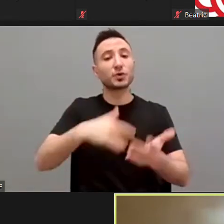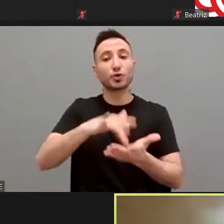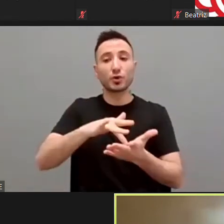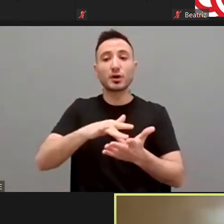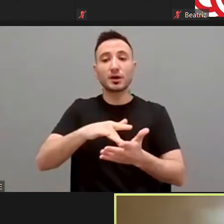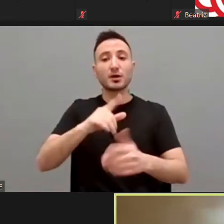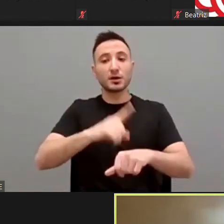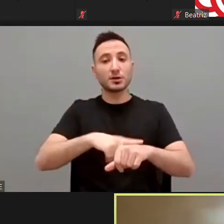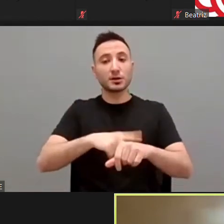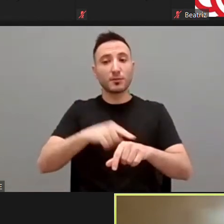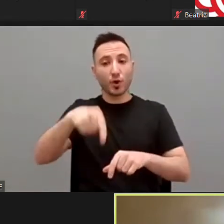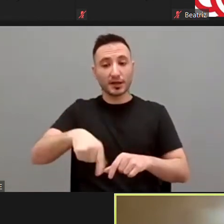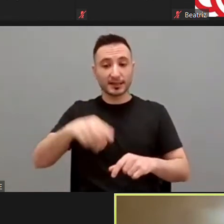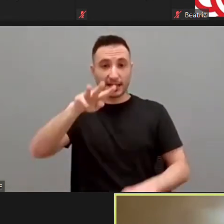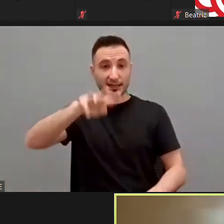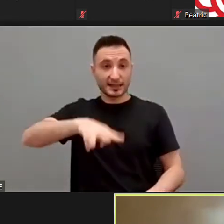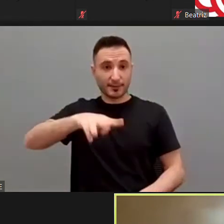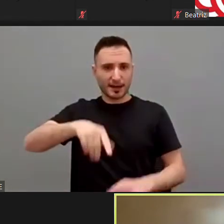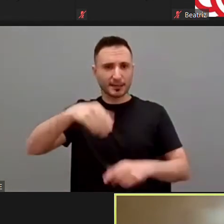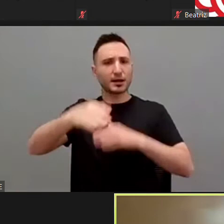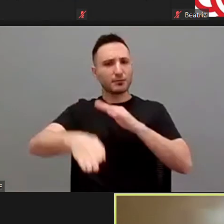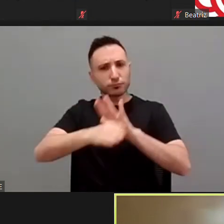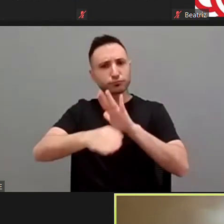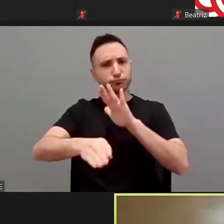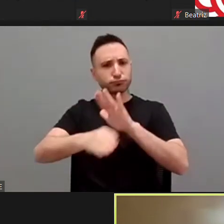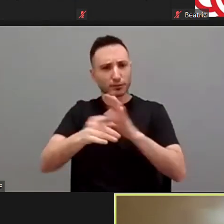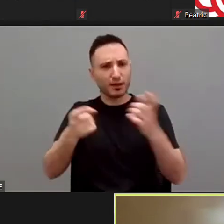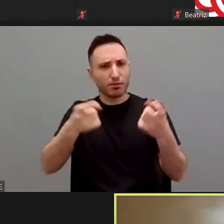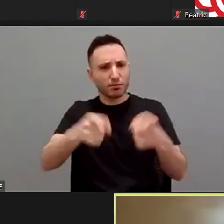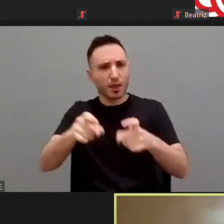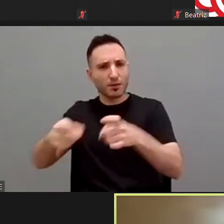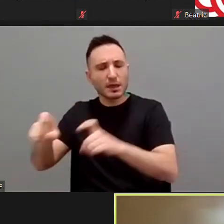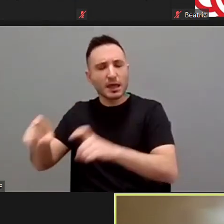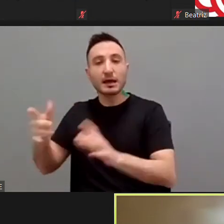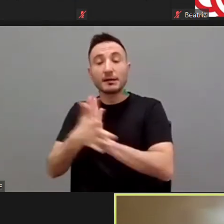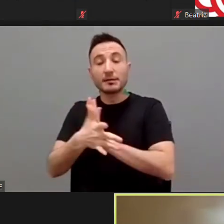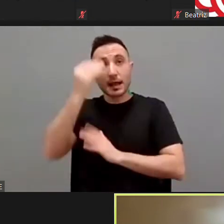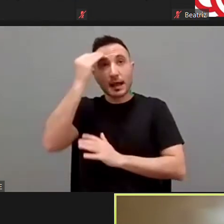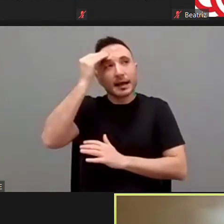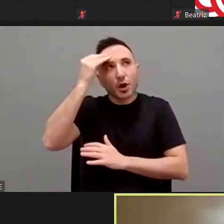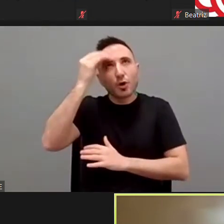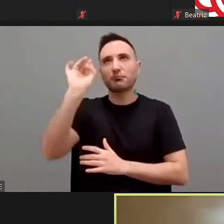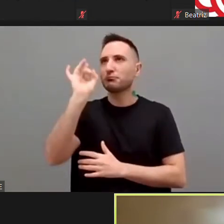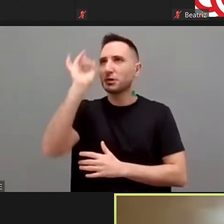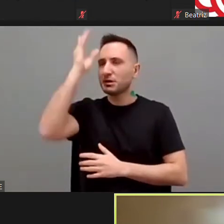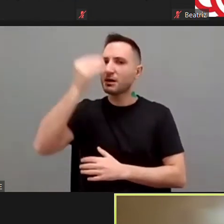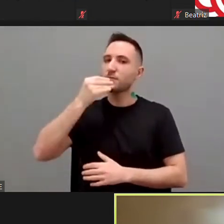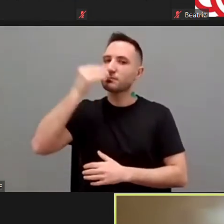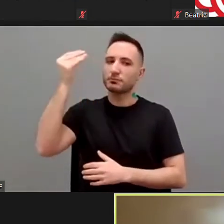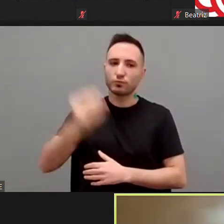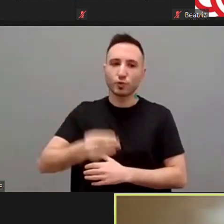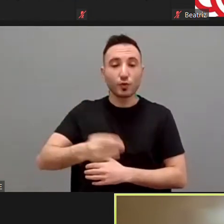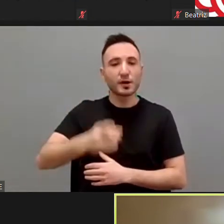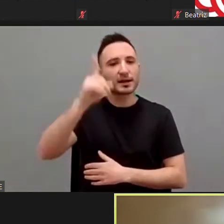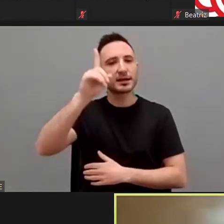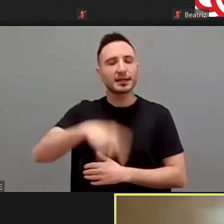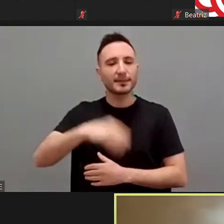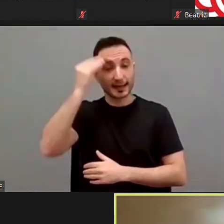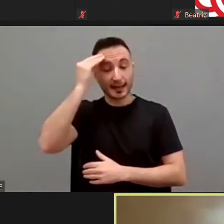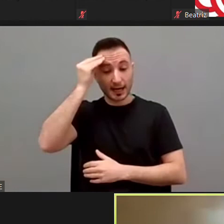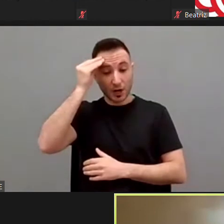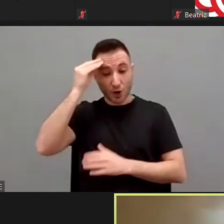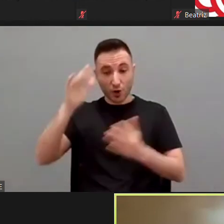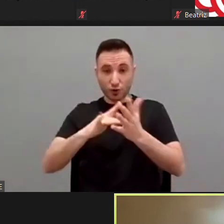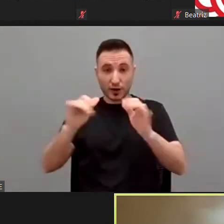de este trimestre. Yo creo que es una iniciativa que se enmarca perfectamente en esa